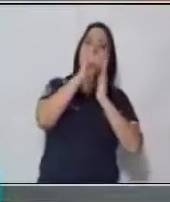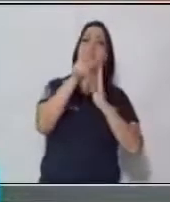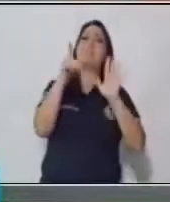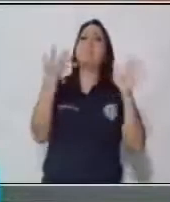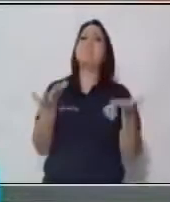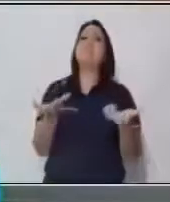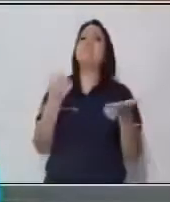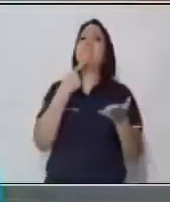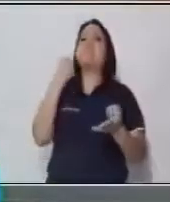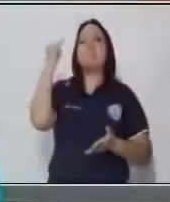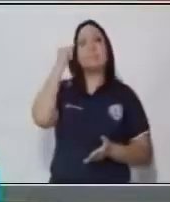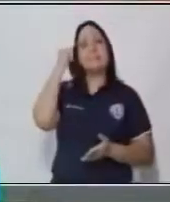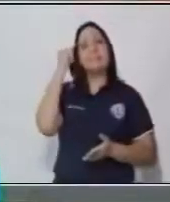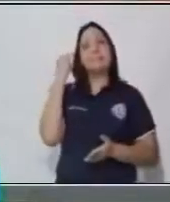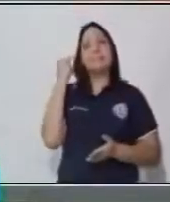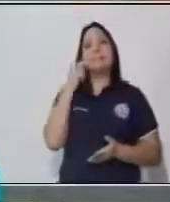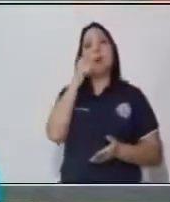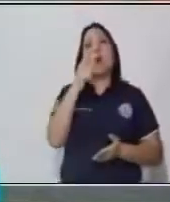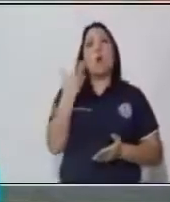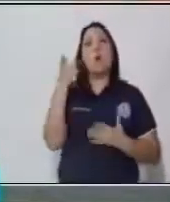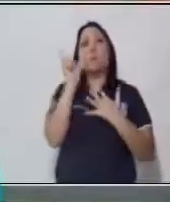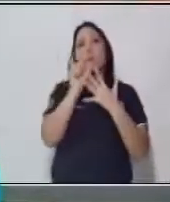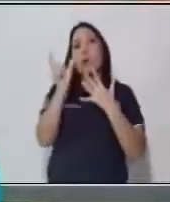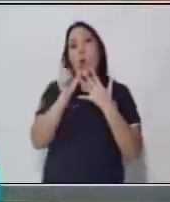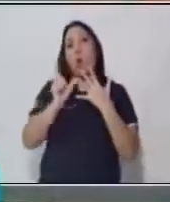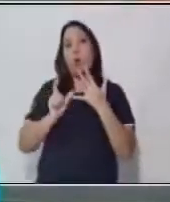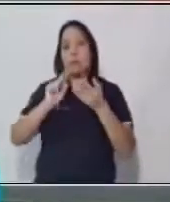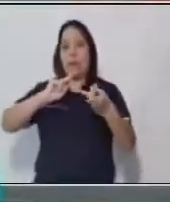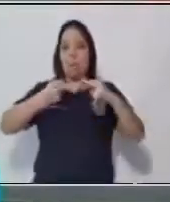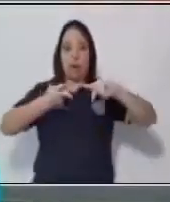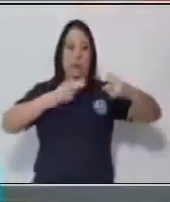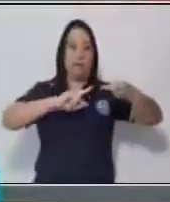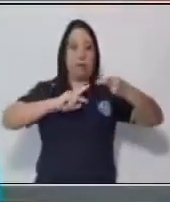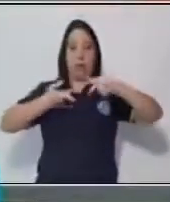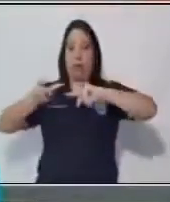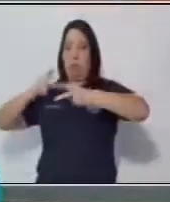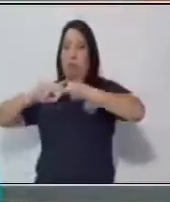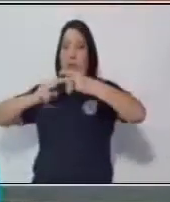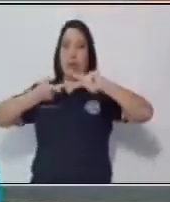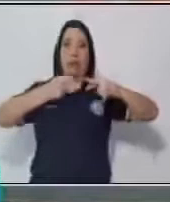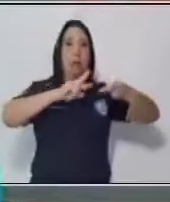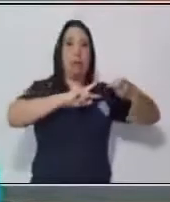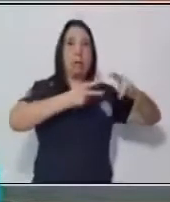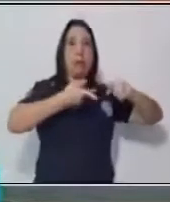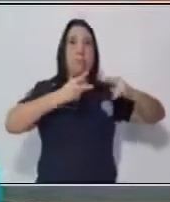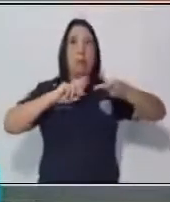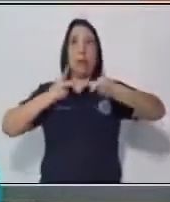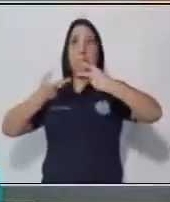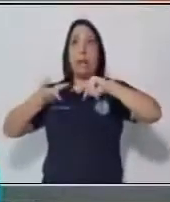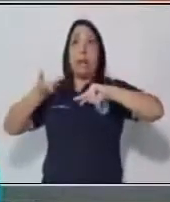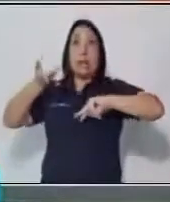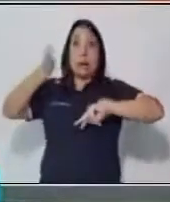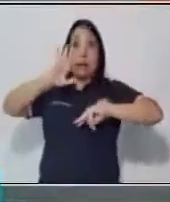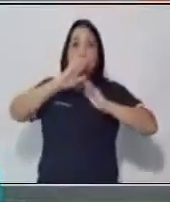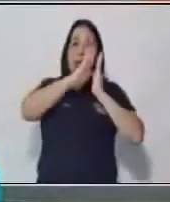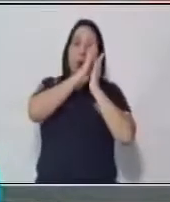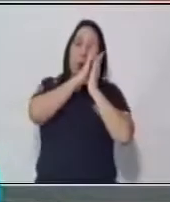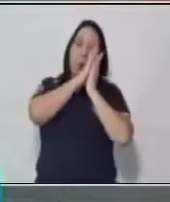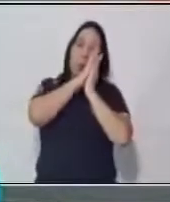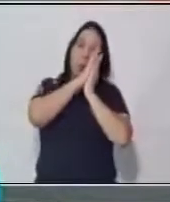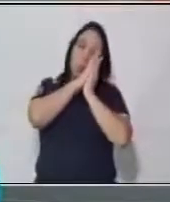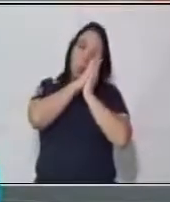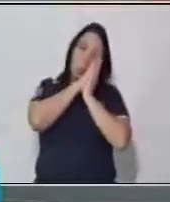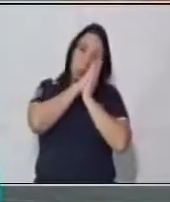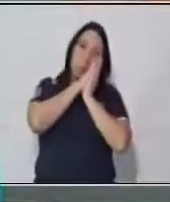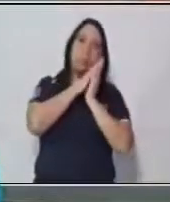ser? Algún objeto que da vueltas y vueltas y ¿qué dice? Que se va quedando